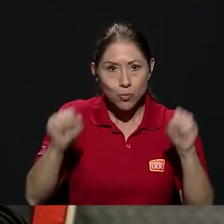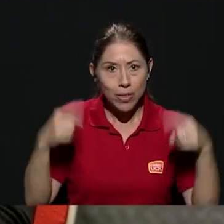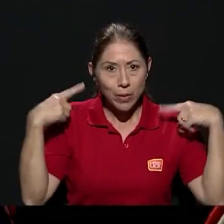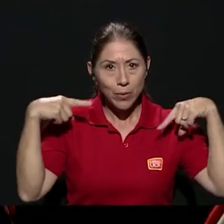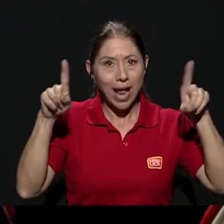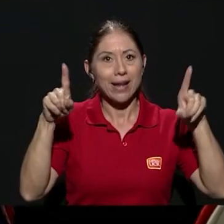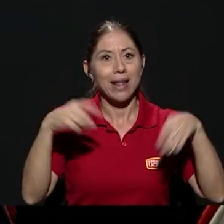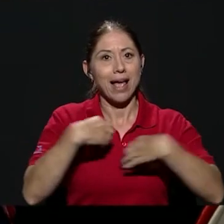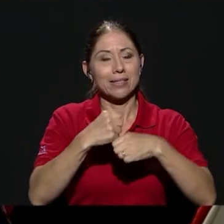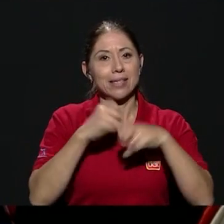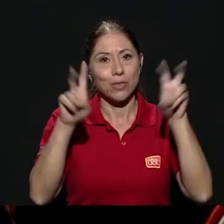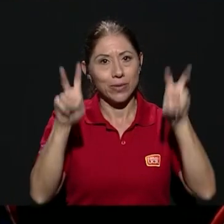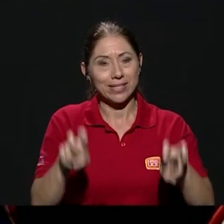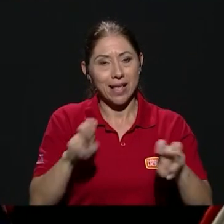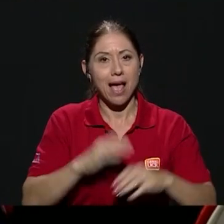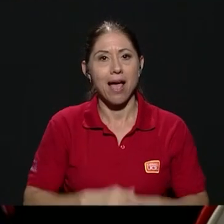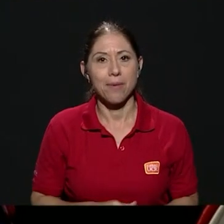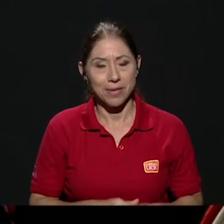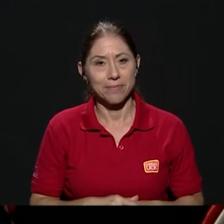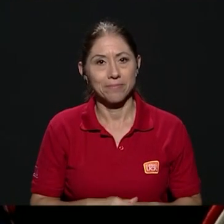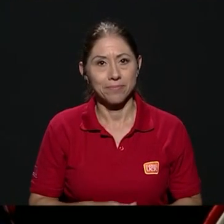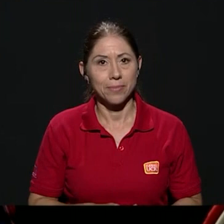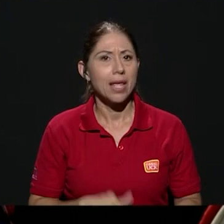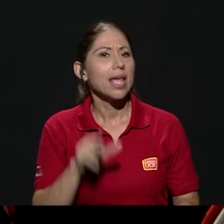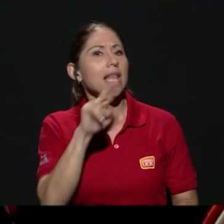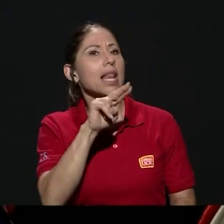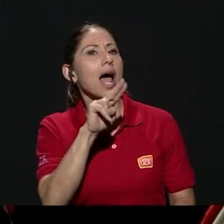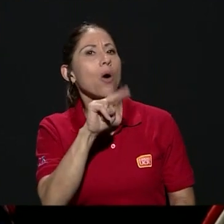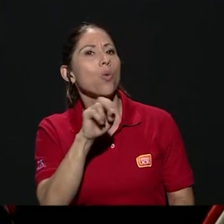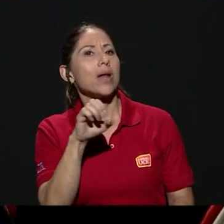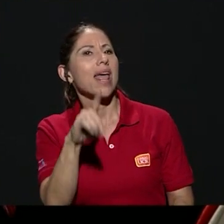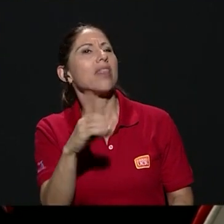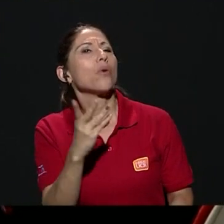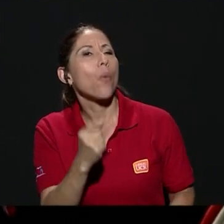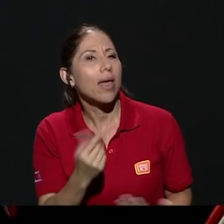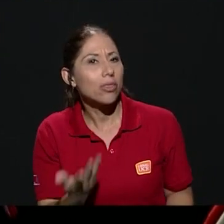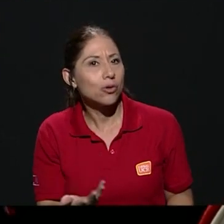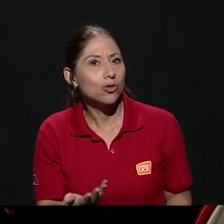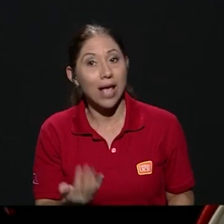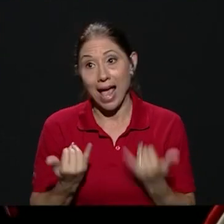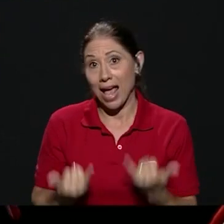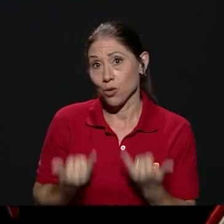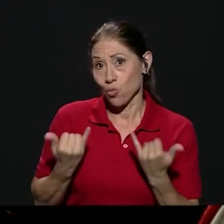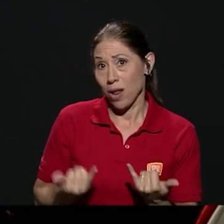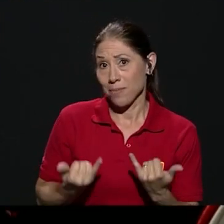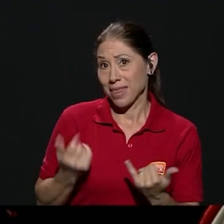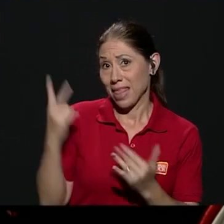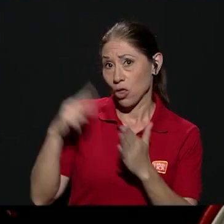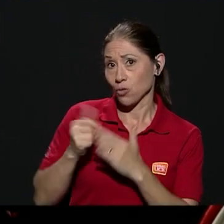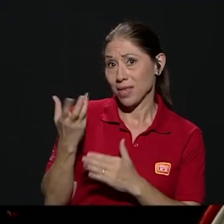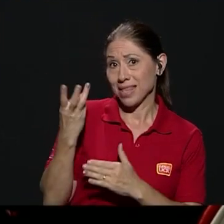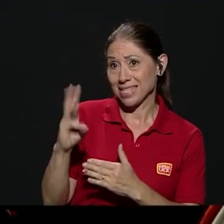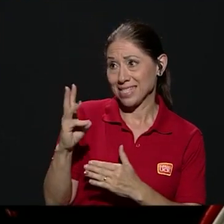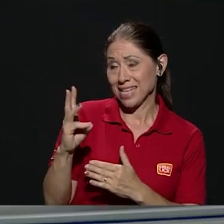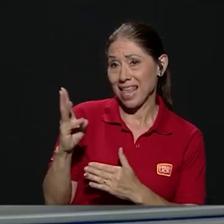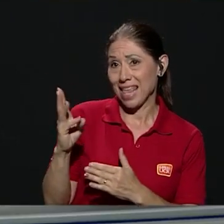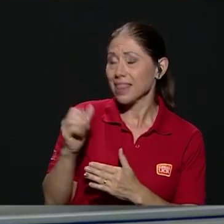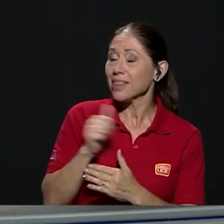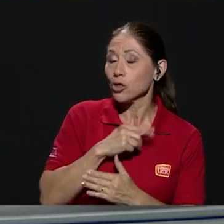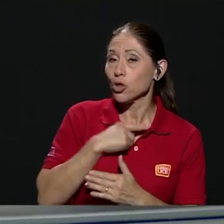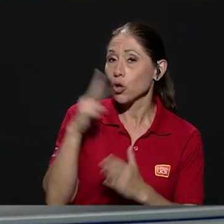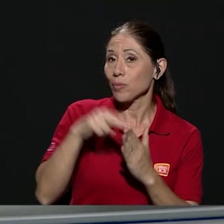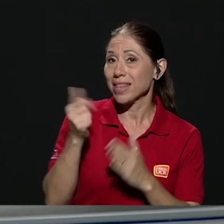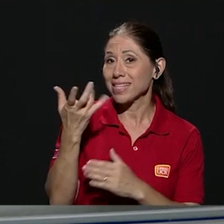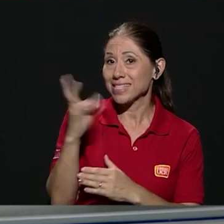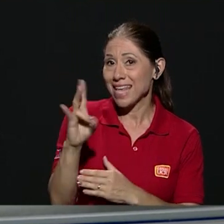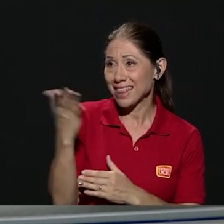lograrlo haciendo el examen. Sí. ¿Y la UNED cuántos tiene? Actualmente cerramos el 2017 con